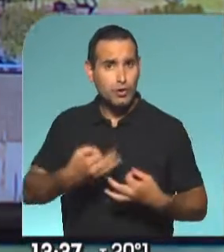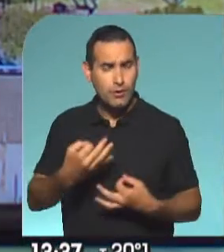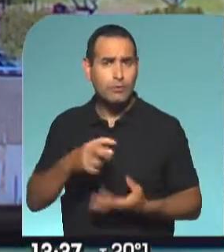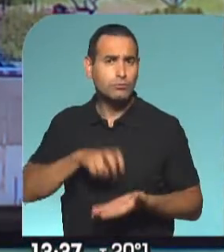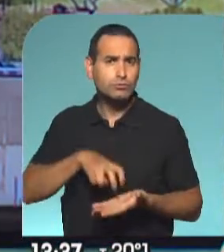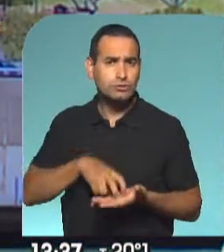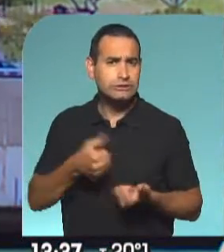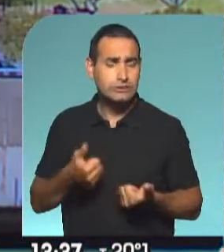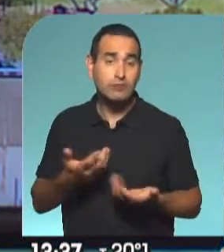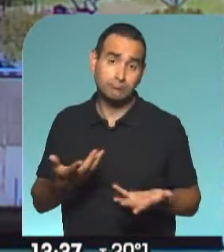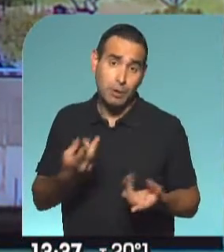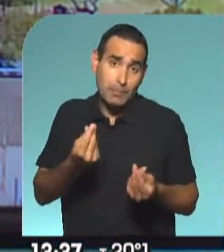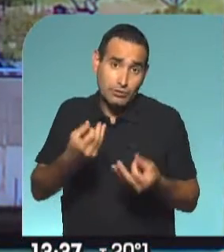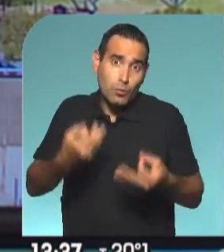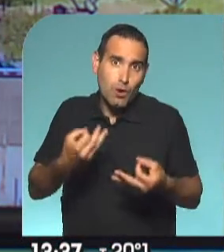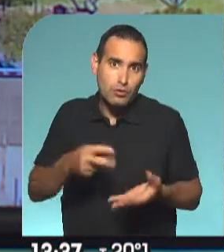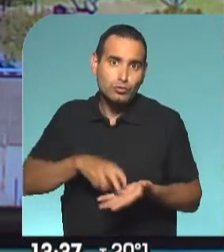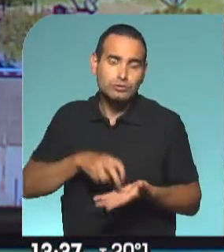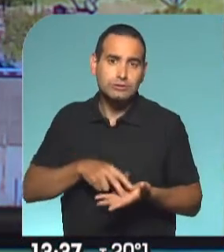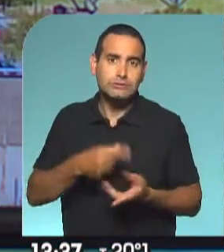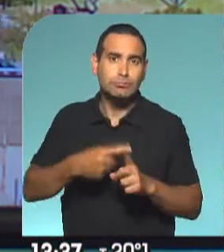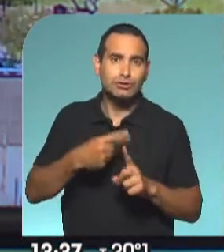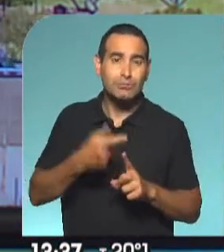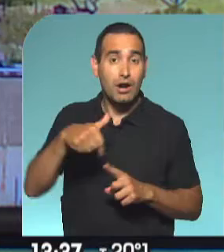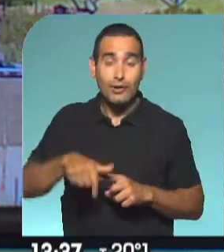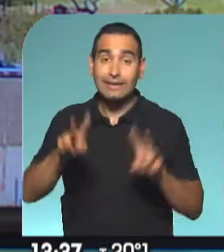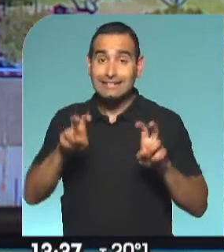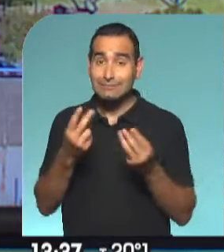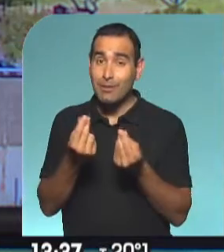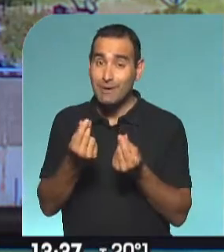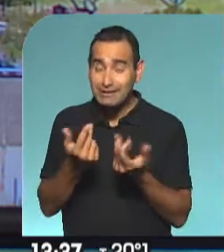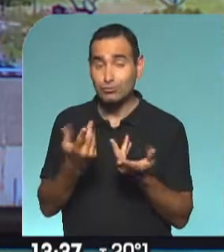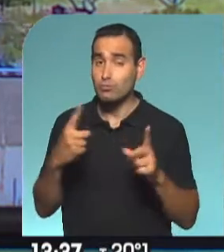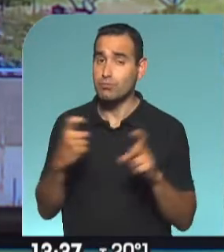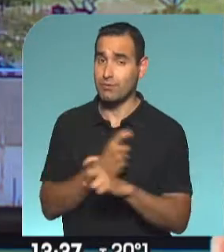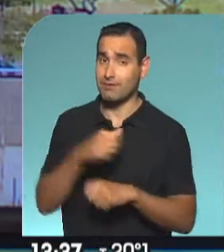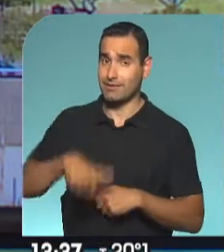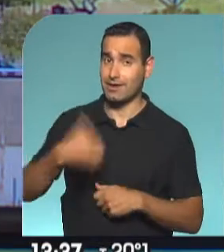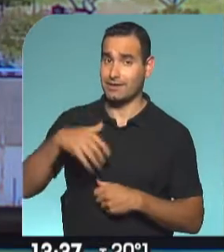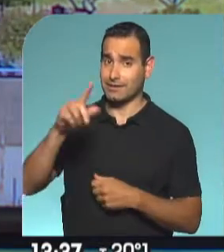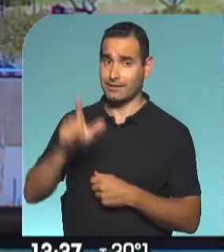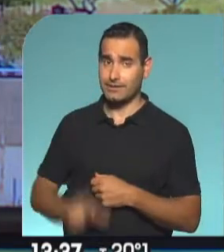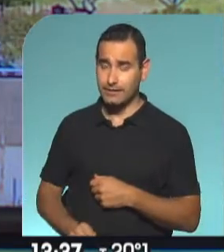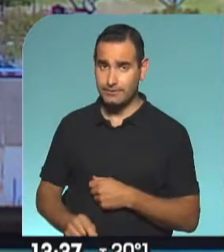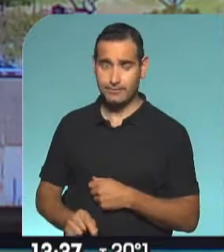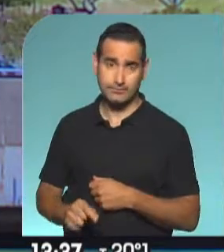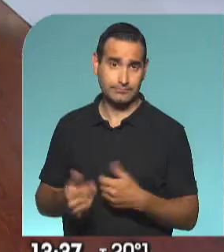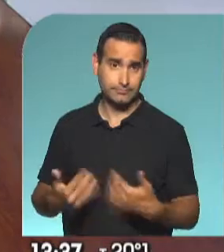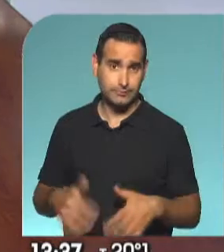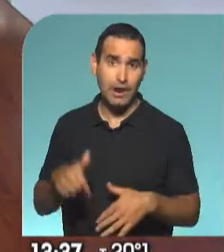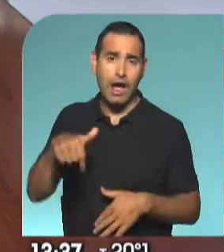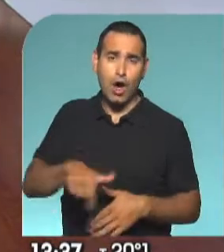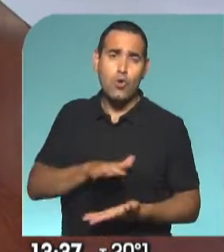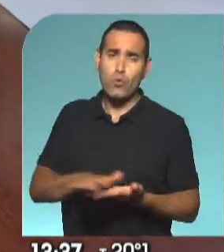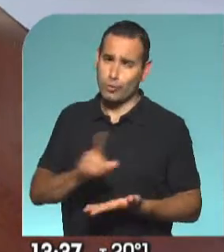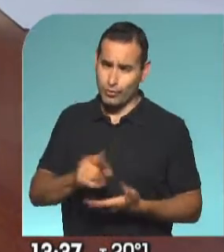justamente que hay algunos precios porque el problema precios en la república argentina de raúl es esto es un fenómeno que no viene de ahora